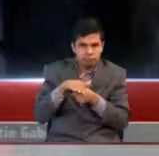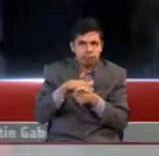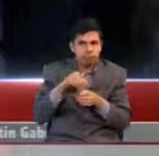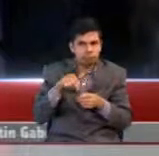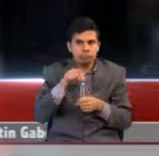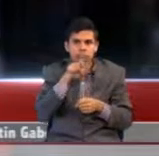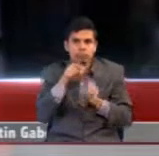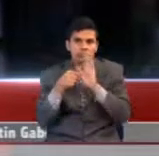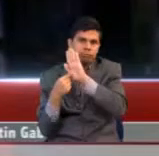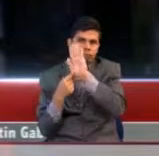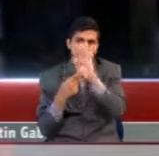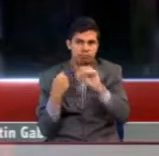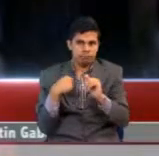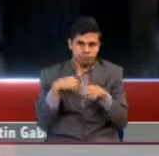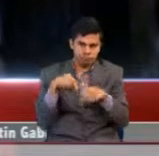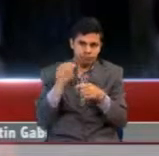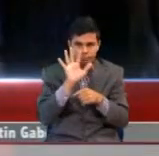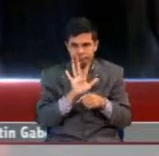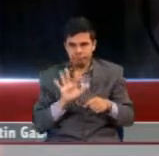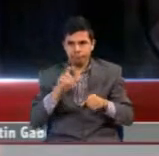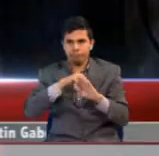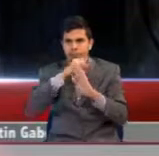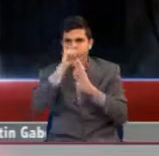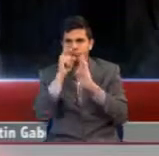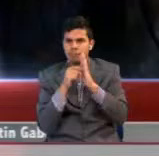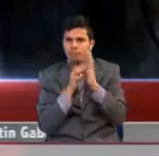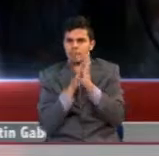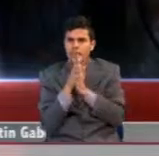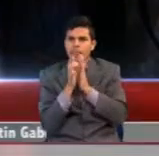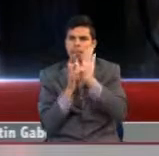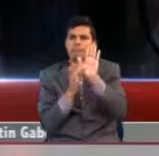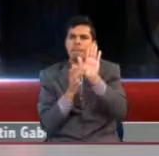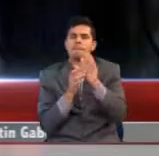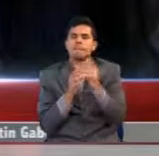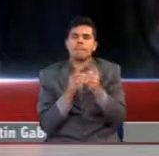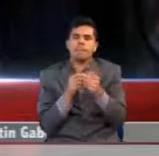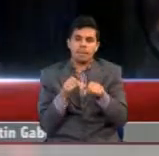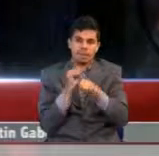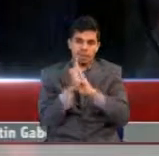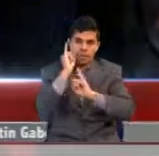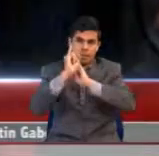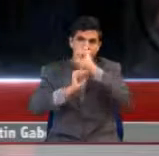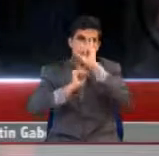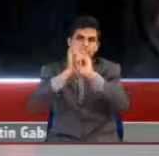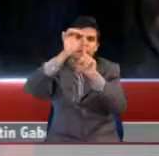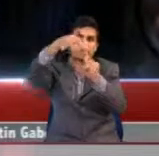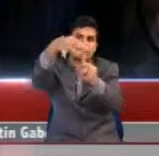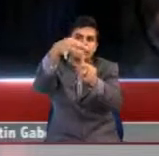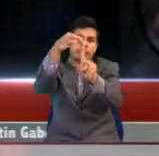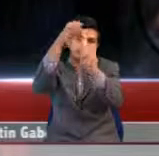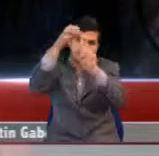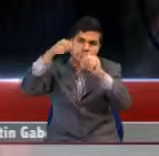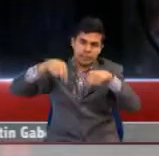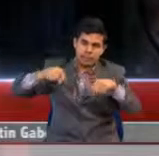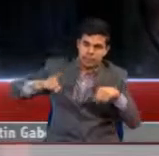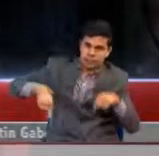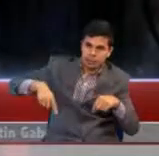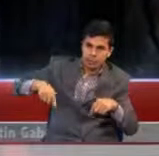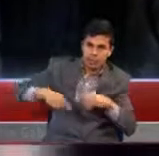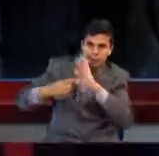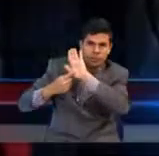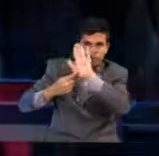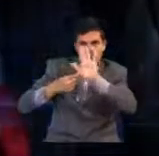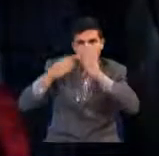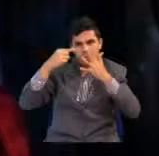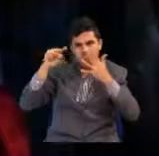oportunidad para mostrar el trabajo que hacemos a nivel local. Este festival internacional nos permite proyectar a la escuela a través